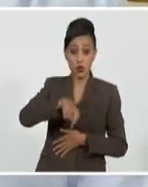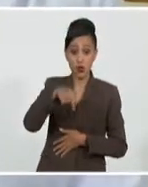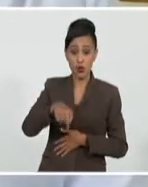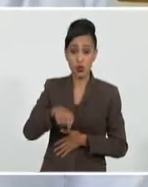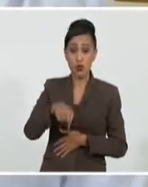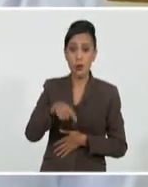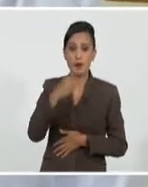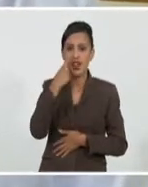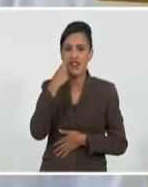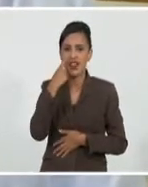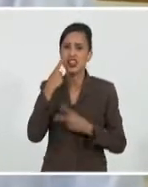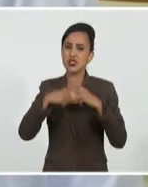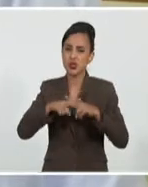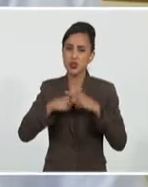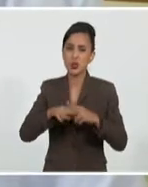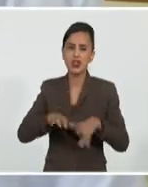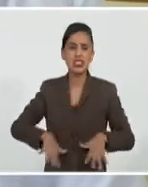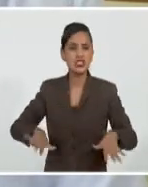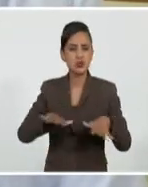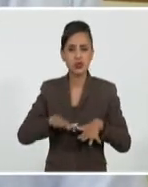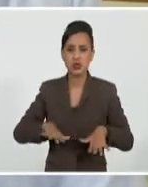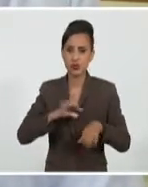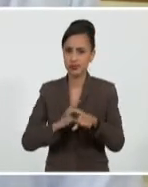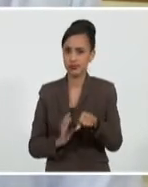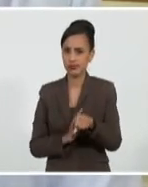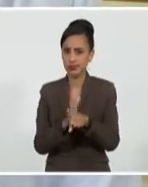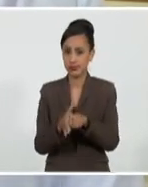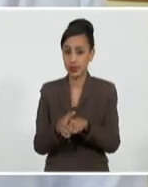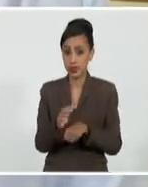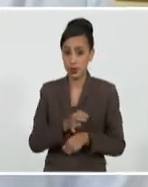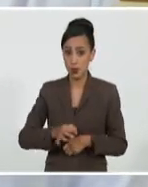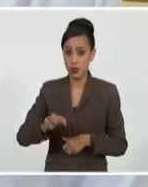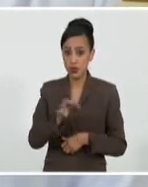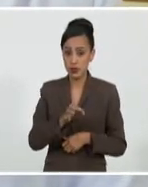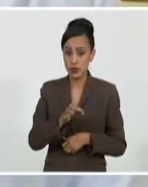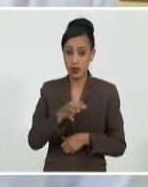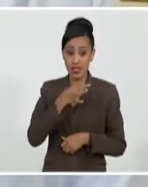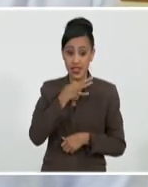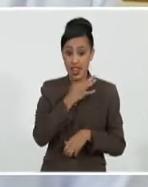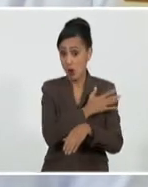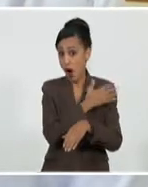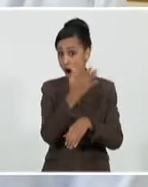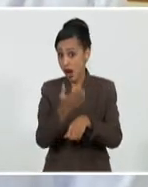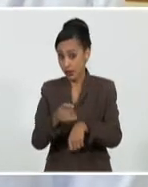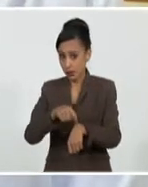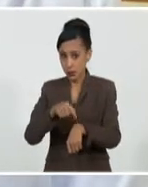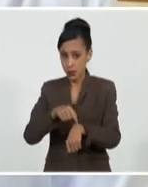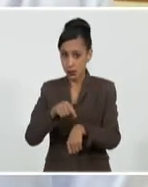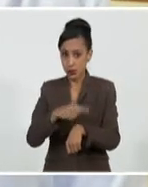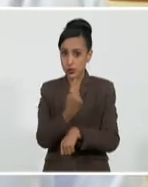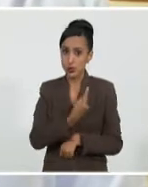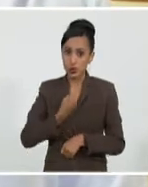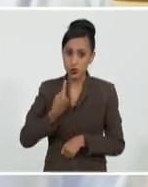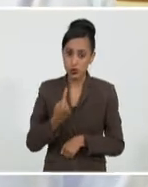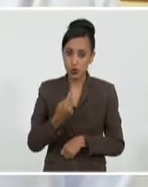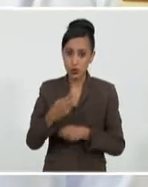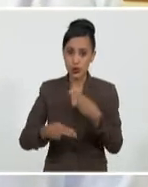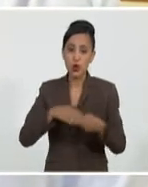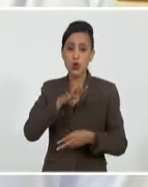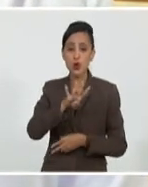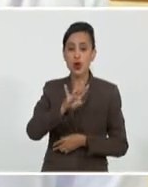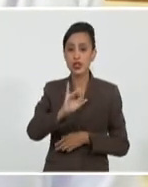con la situación epidemiológica del municipio. De enero a la fecha, nosotros hemos aplicado 46 decretos